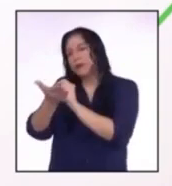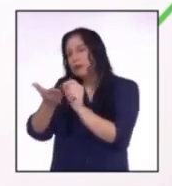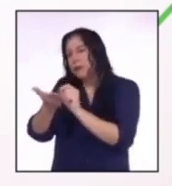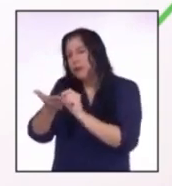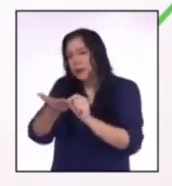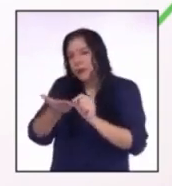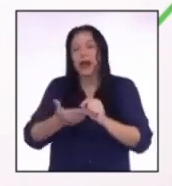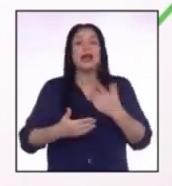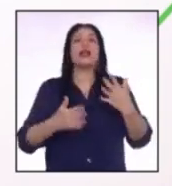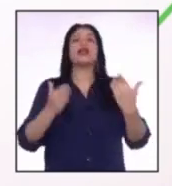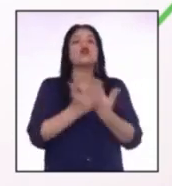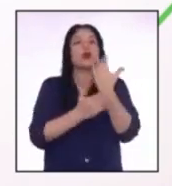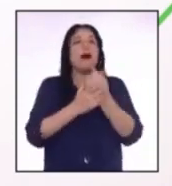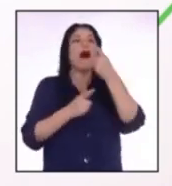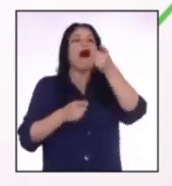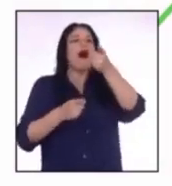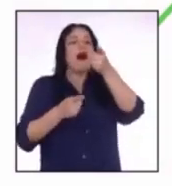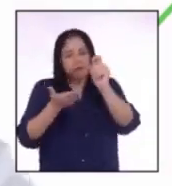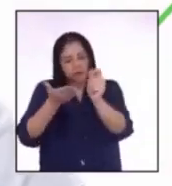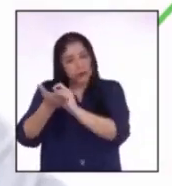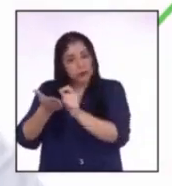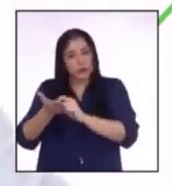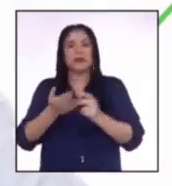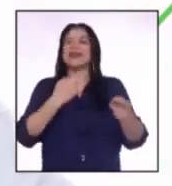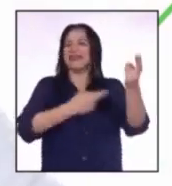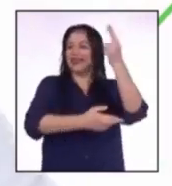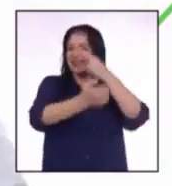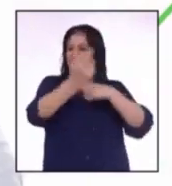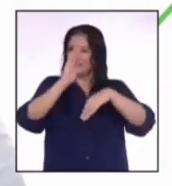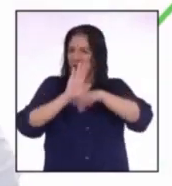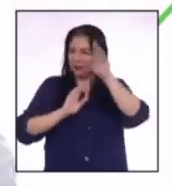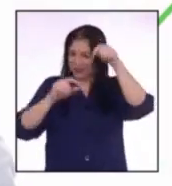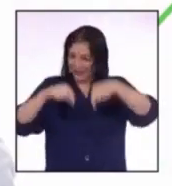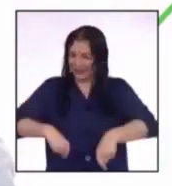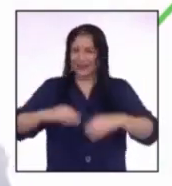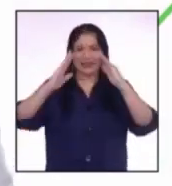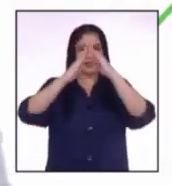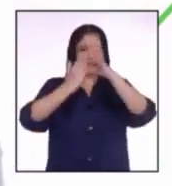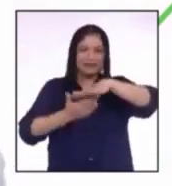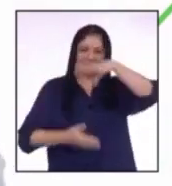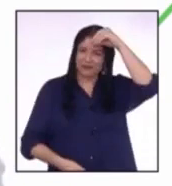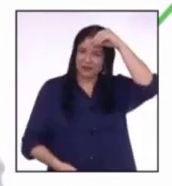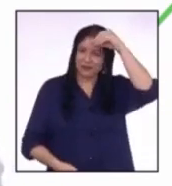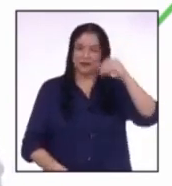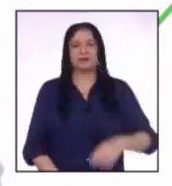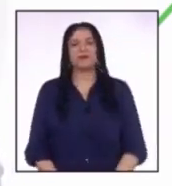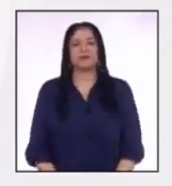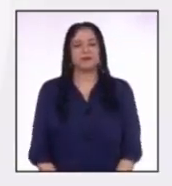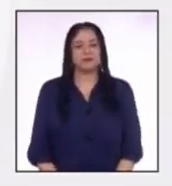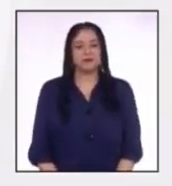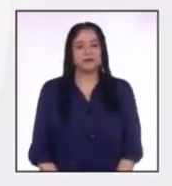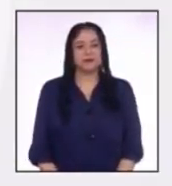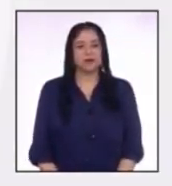también todas las ideas nuevas que surjan ya regresamos con más en aprende en casa